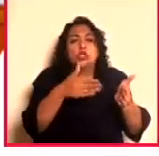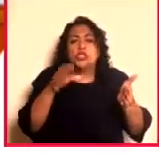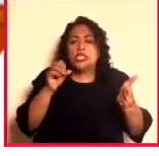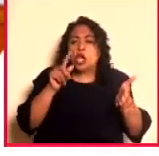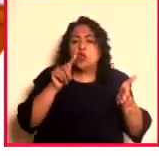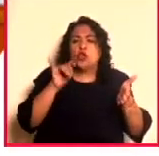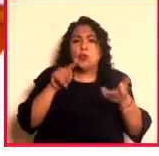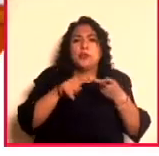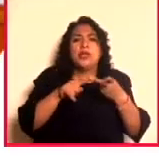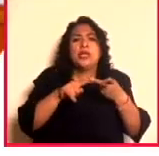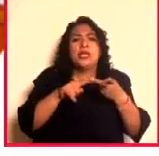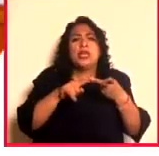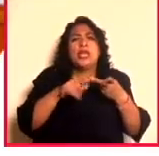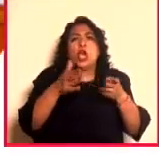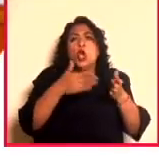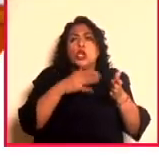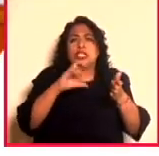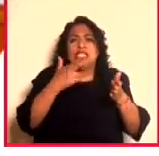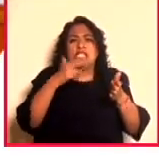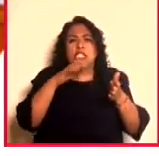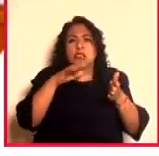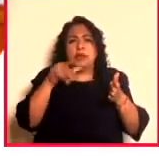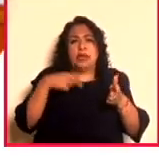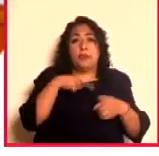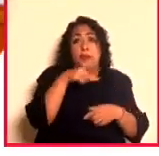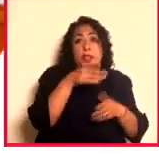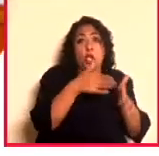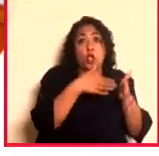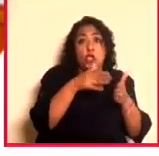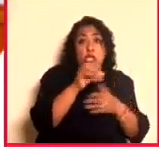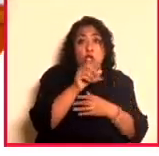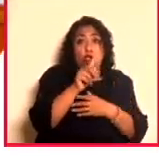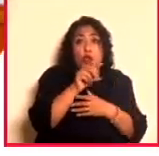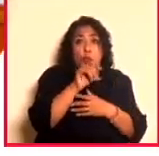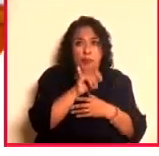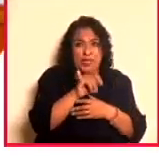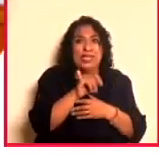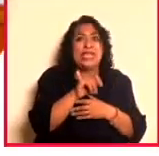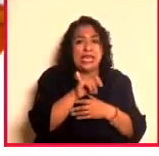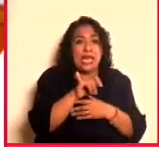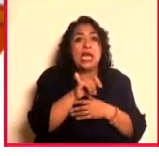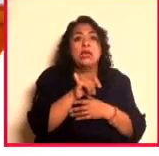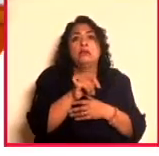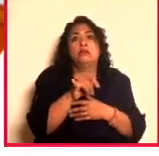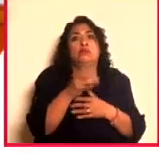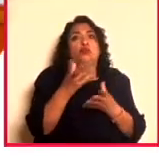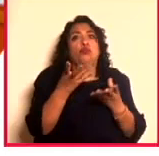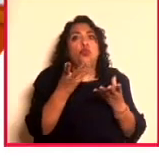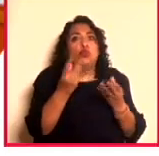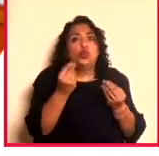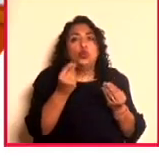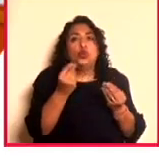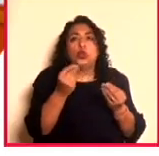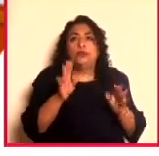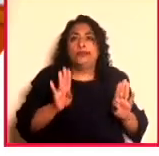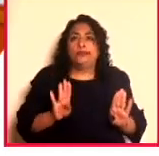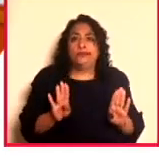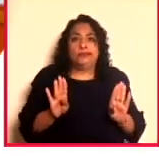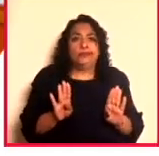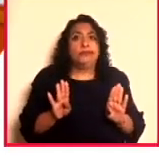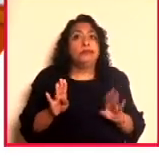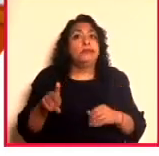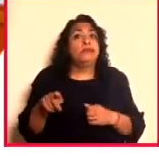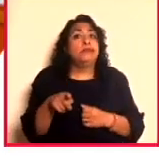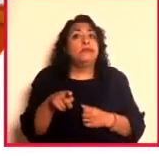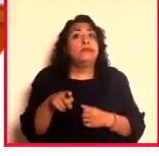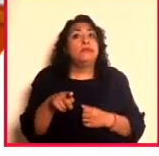cocina chichimeca. La cocina otomí como tal, la cocina es marca mucho lo que son los sellos, lo que ellos sellaban